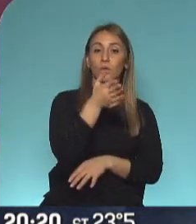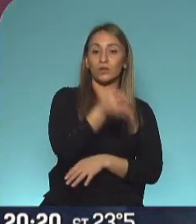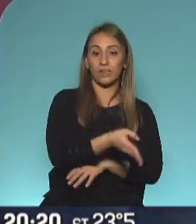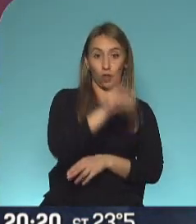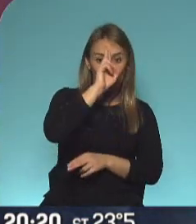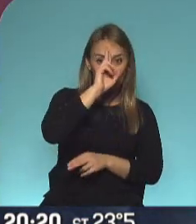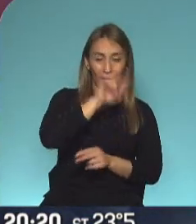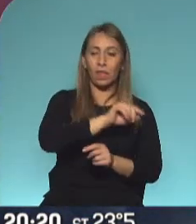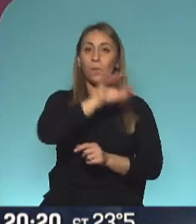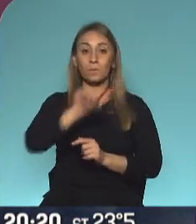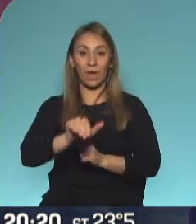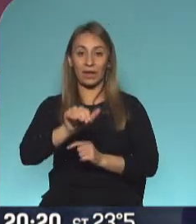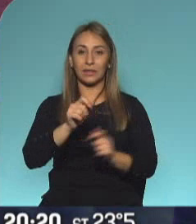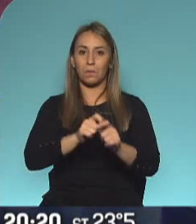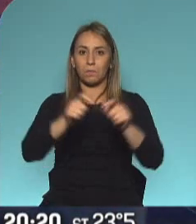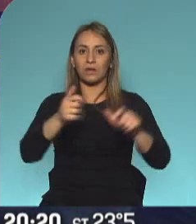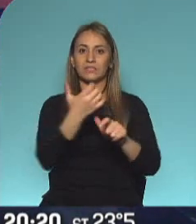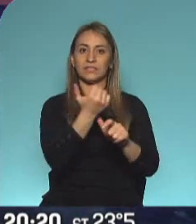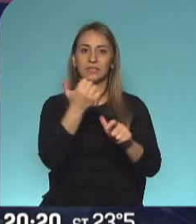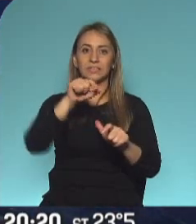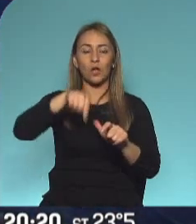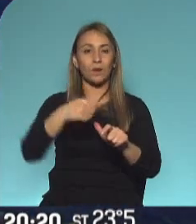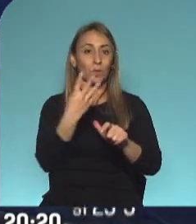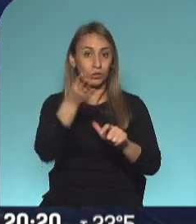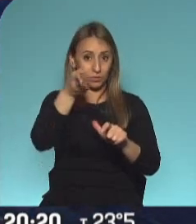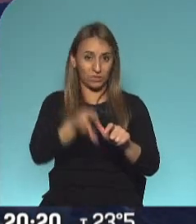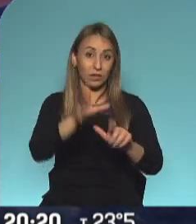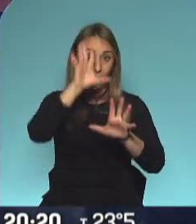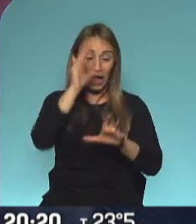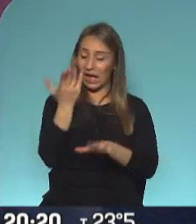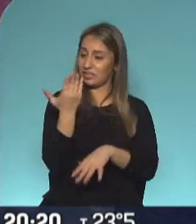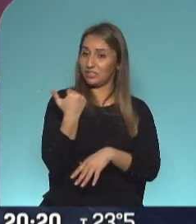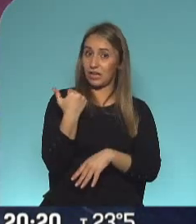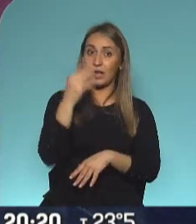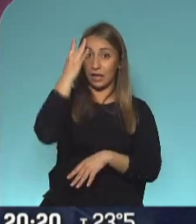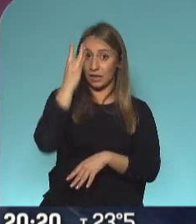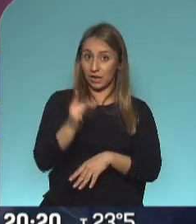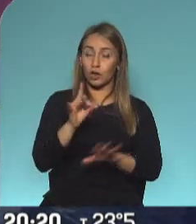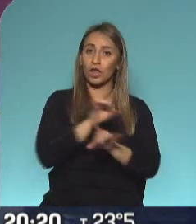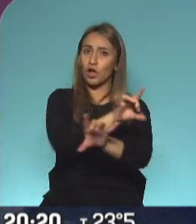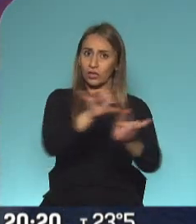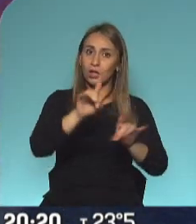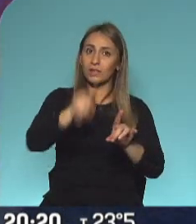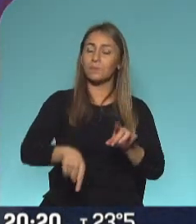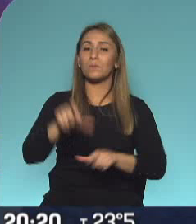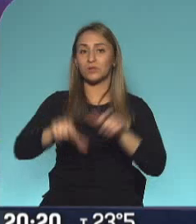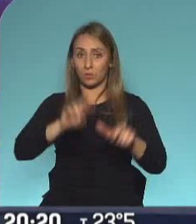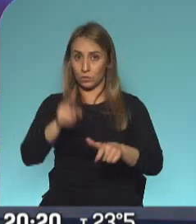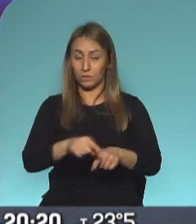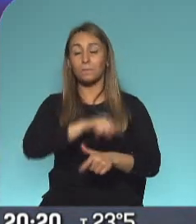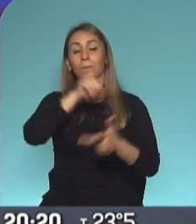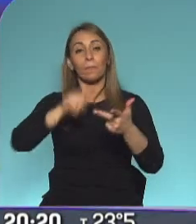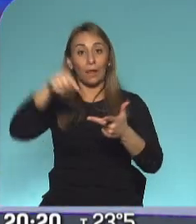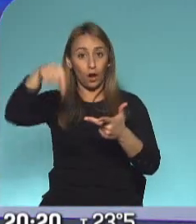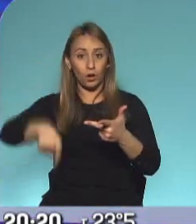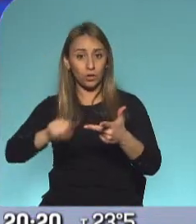camas. Hacia el martes subió al 66,4%. Recuerden ayer que se marcó récord en cuanto a infectados y también a fallecidos. Y hoy